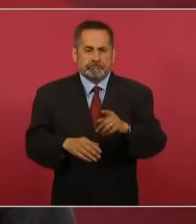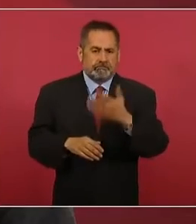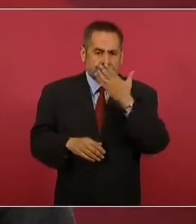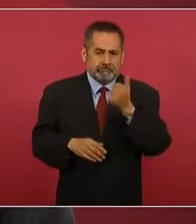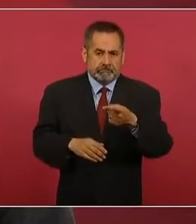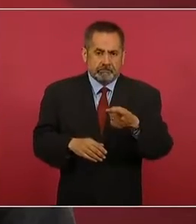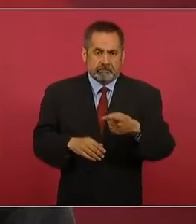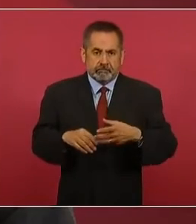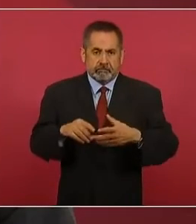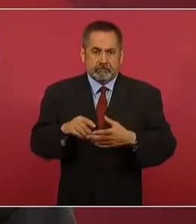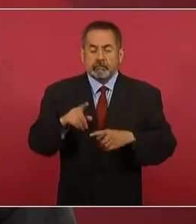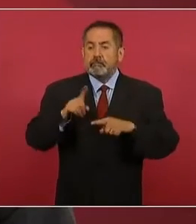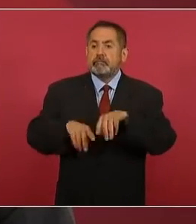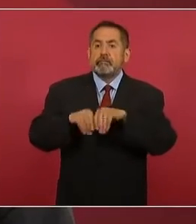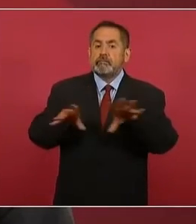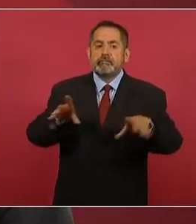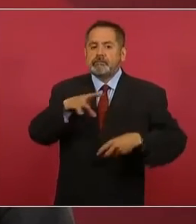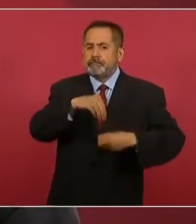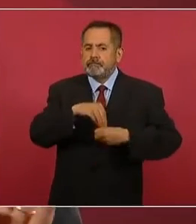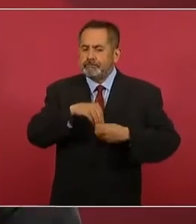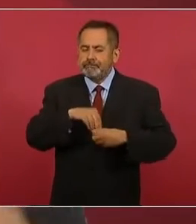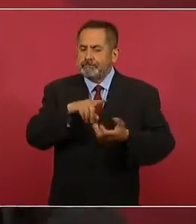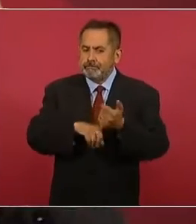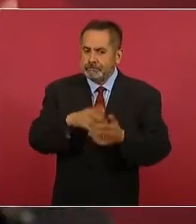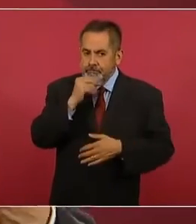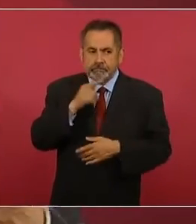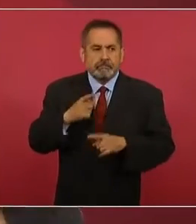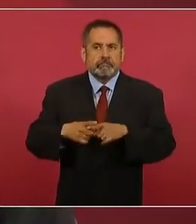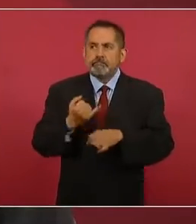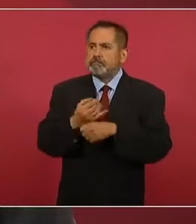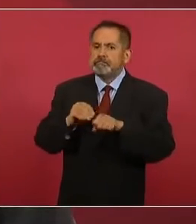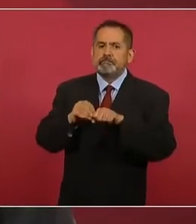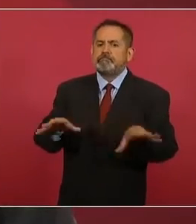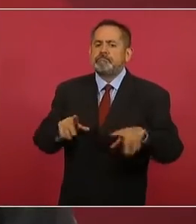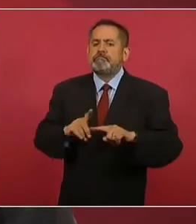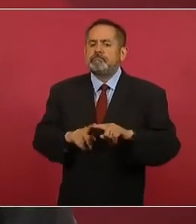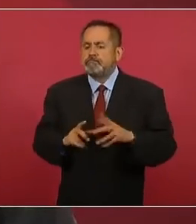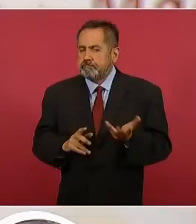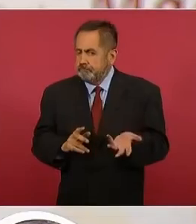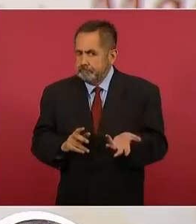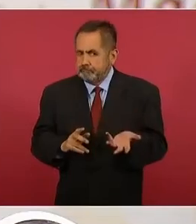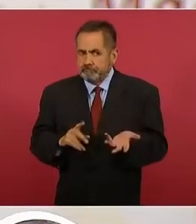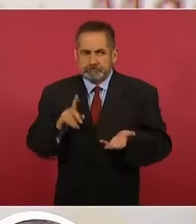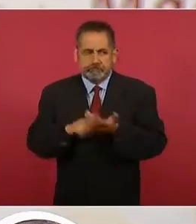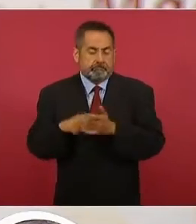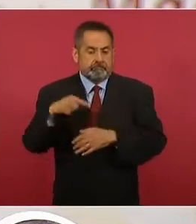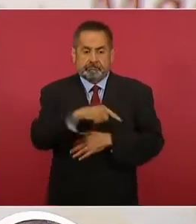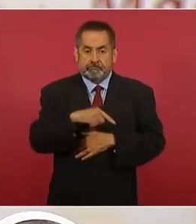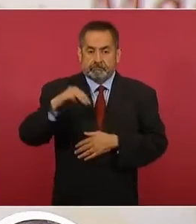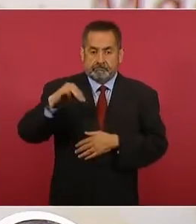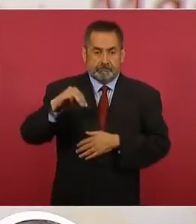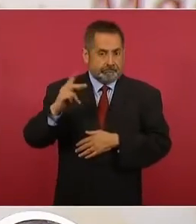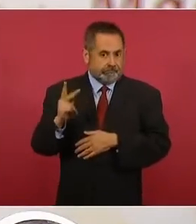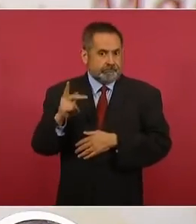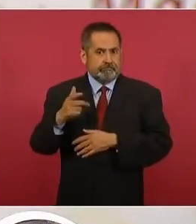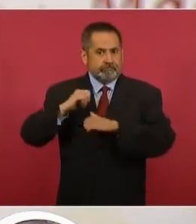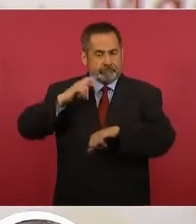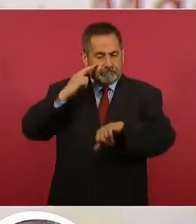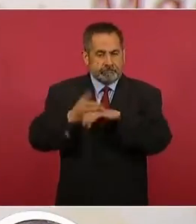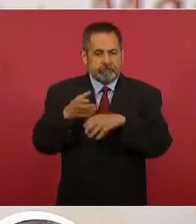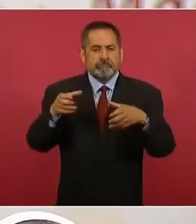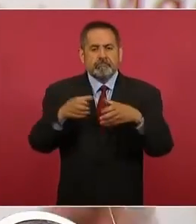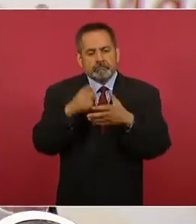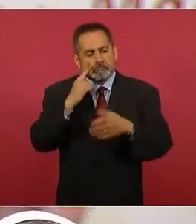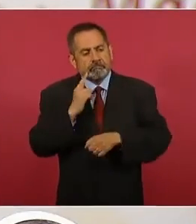la secrecía de la investigación del Ministerio Público, en este caso del Ministerio Público encargado del área